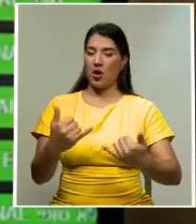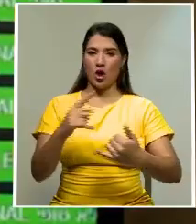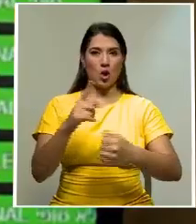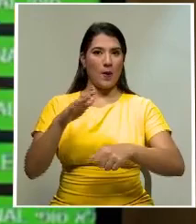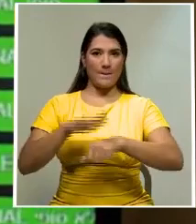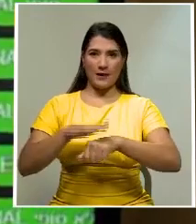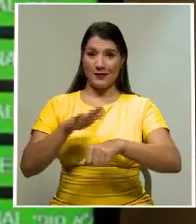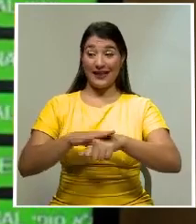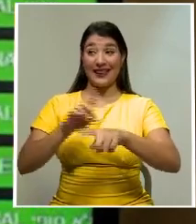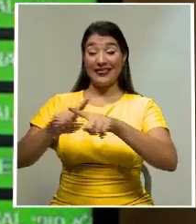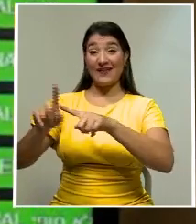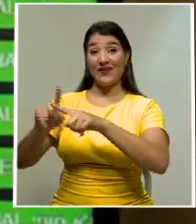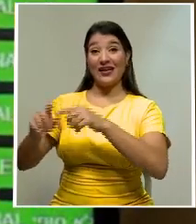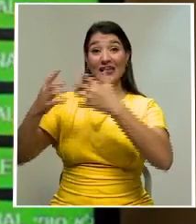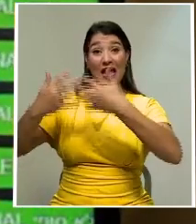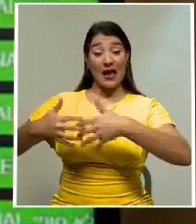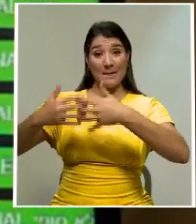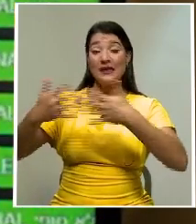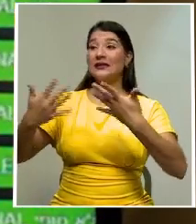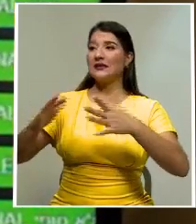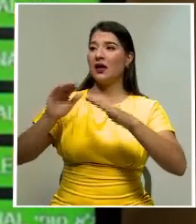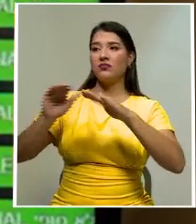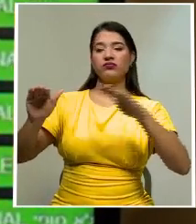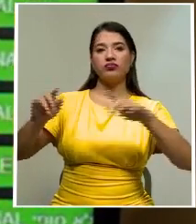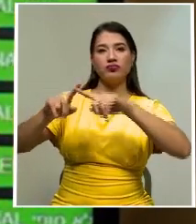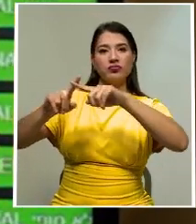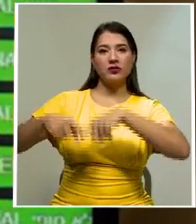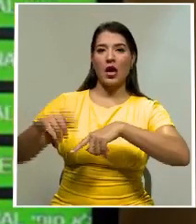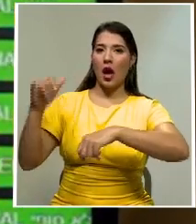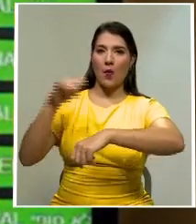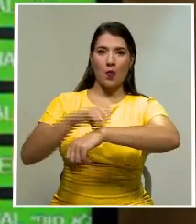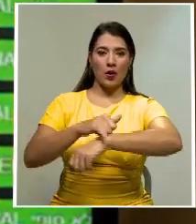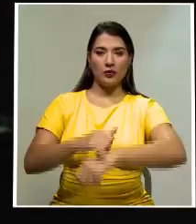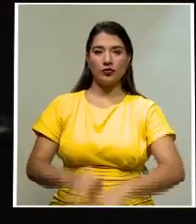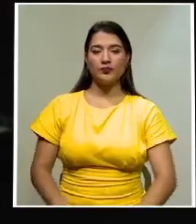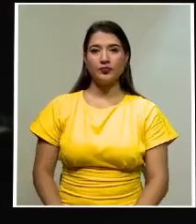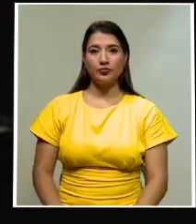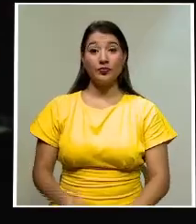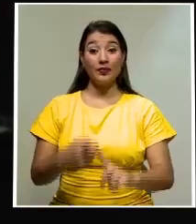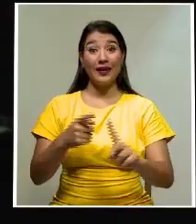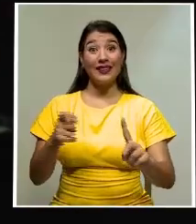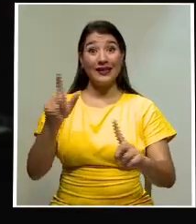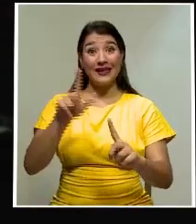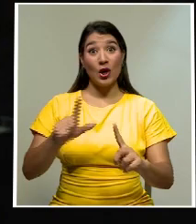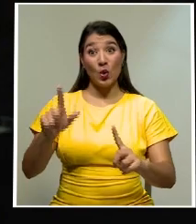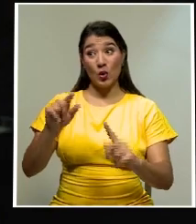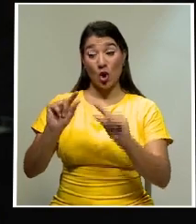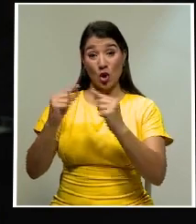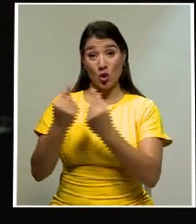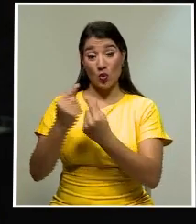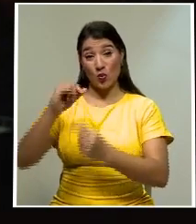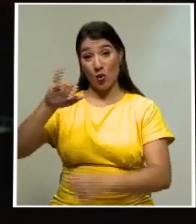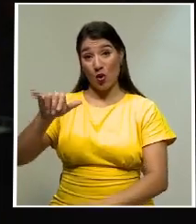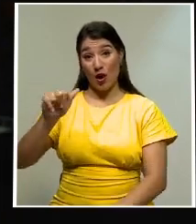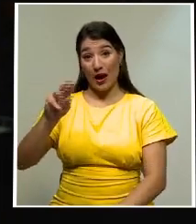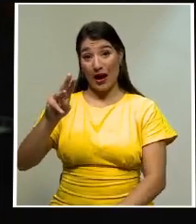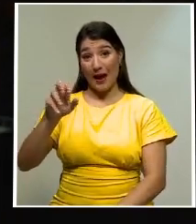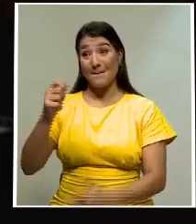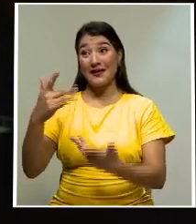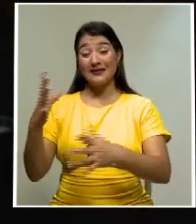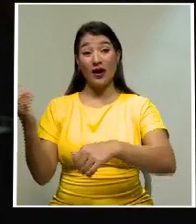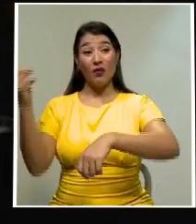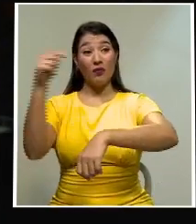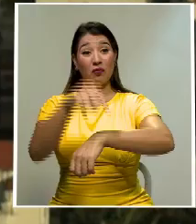compañías aéreas ya anunciaron que cancelaban vuelos hacia ese país. Desde el lunes, Hamas ha disparado más de 1.600 cohetes